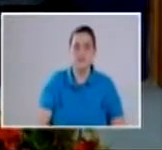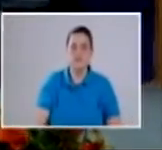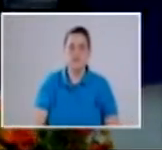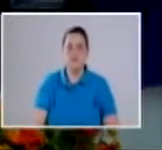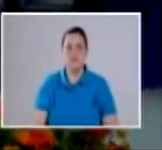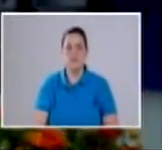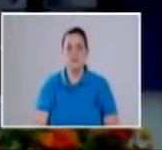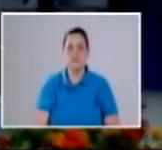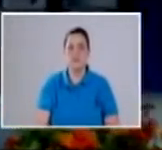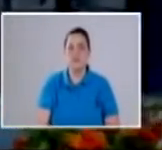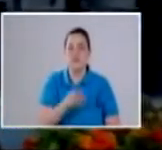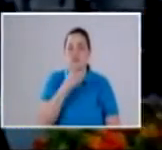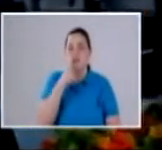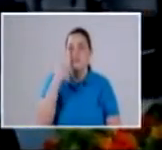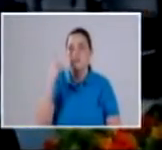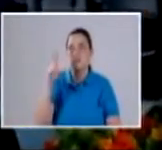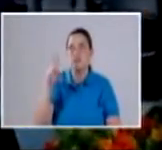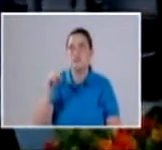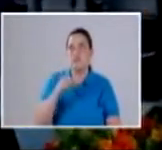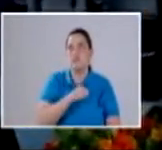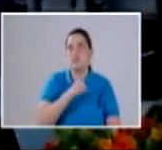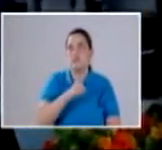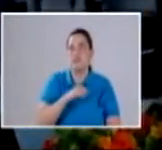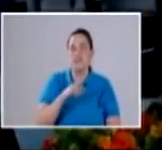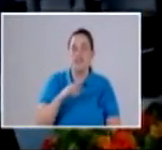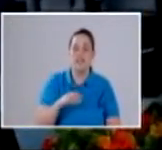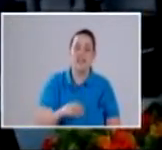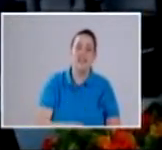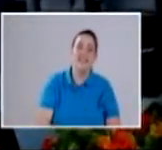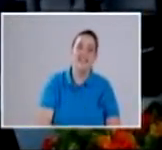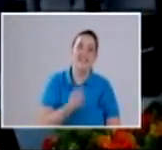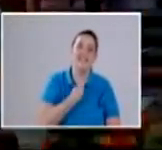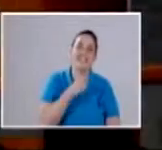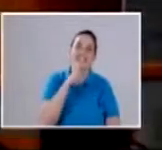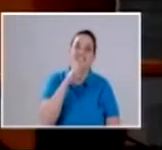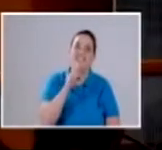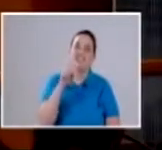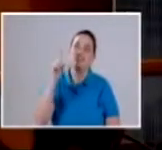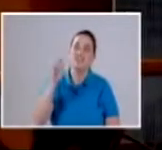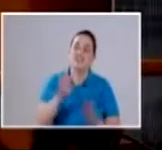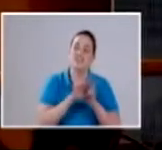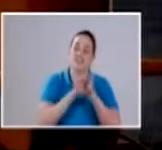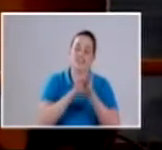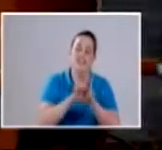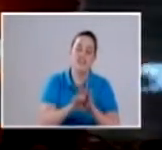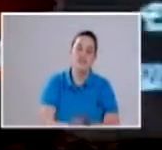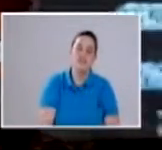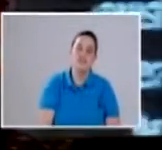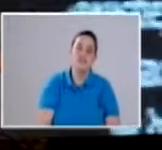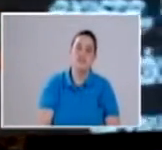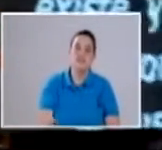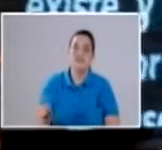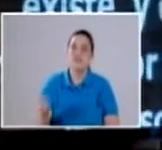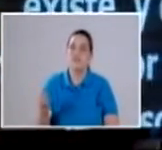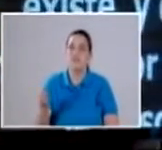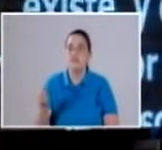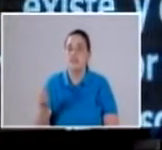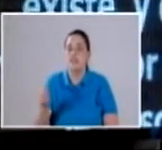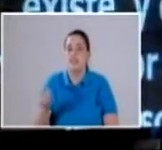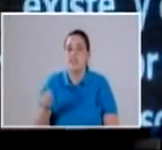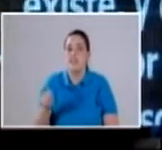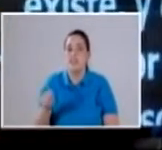Póngale, que Dios no lo quiera, papito lindo, solo es un ejemplo, por amor a tu santo nombre, que empieza a temblar ahorita